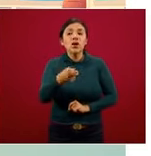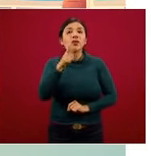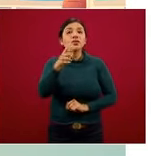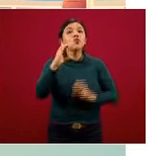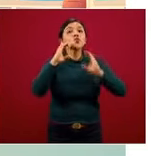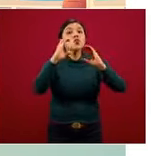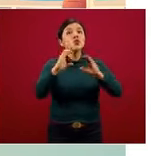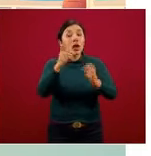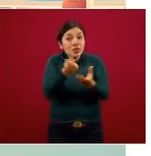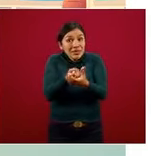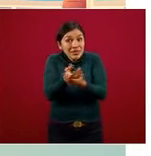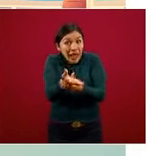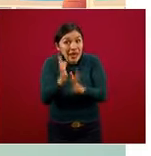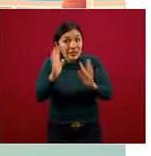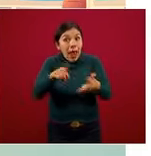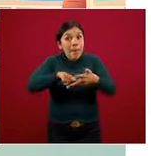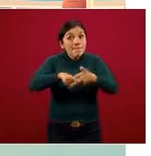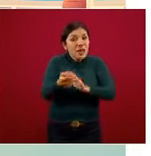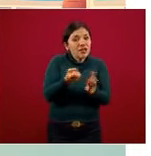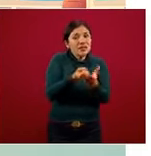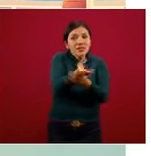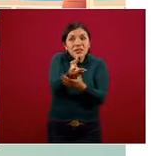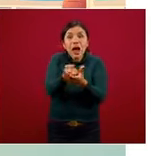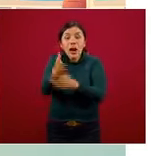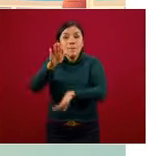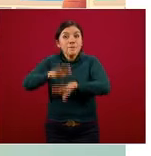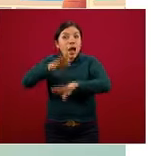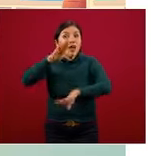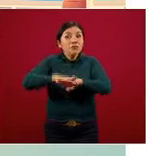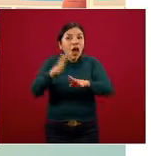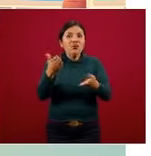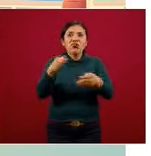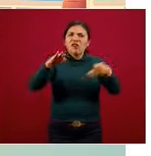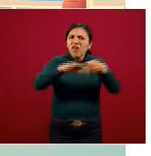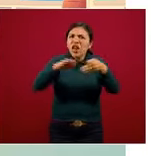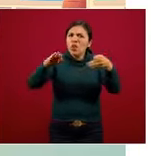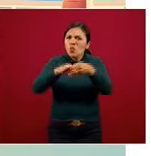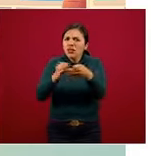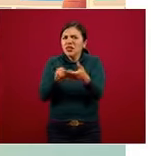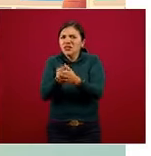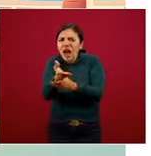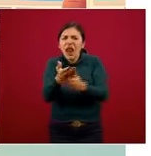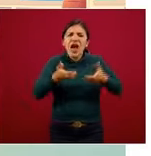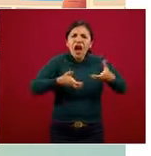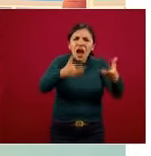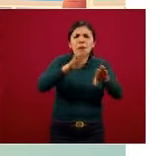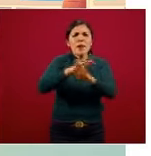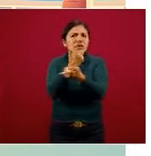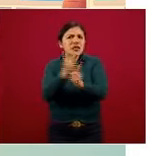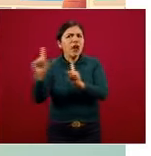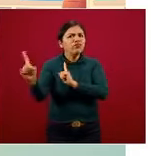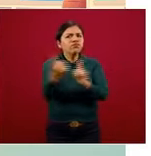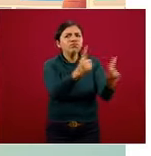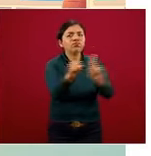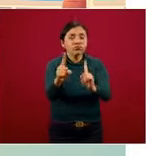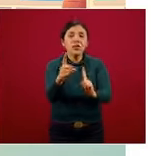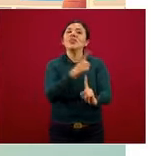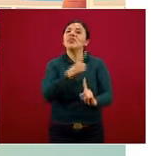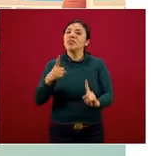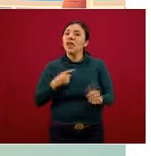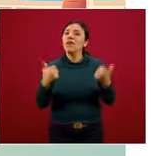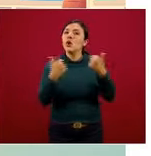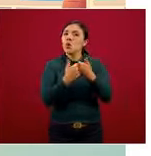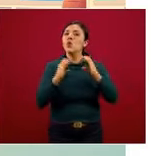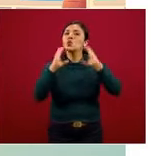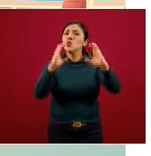salir. Si ya vamos a empezar a salir con mayor frecuencia, con mayor libertad, de cualquier forma hay que tener